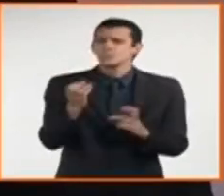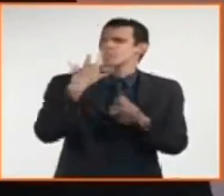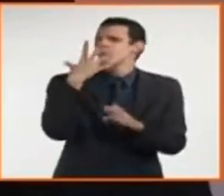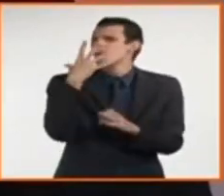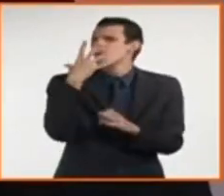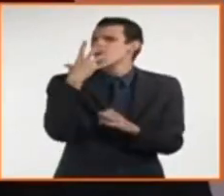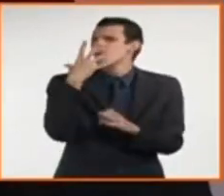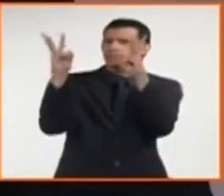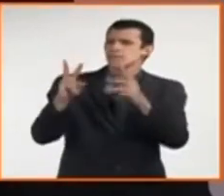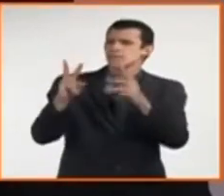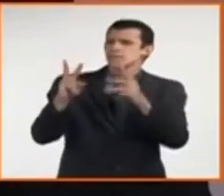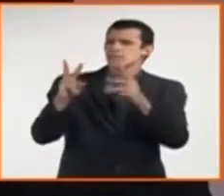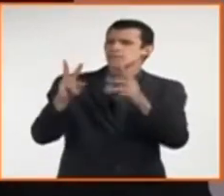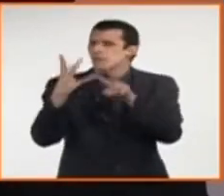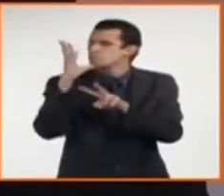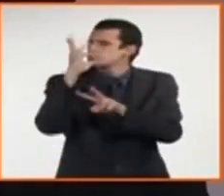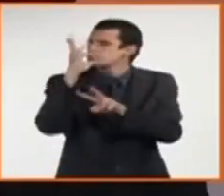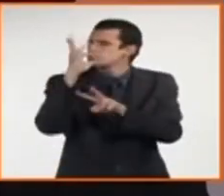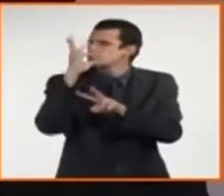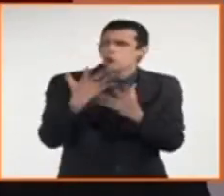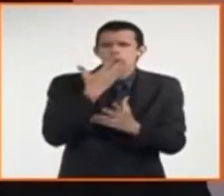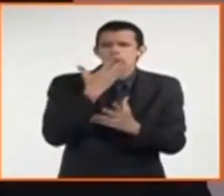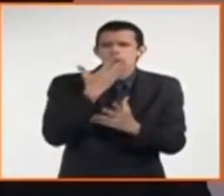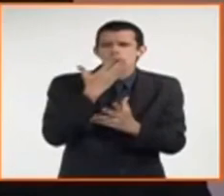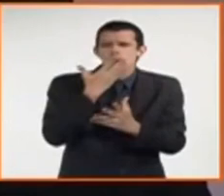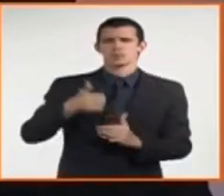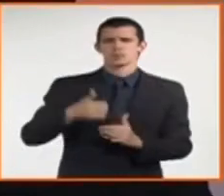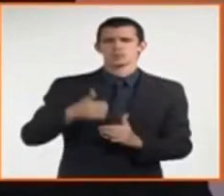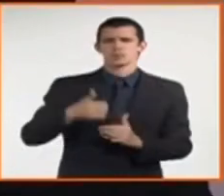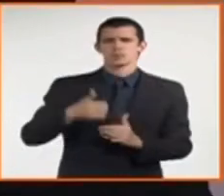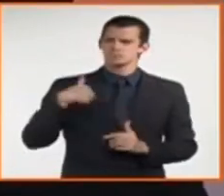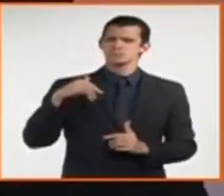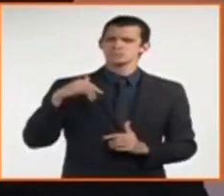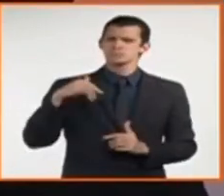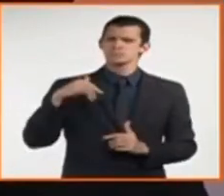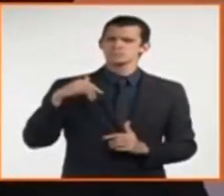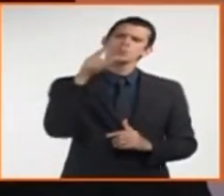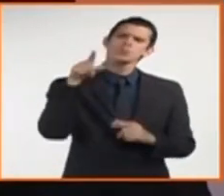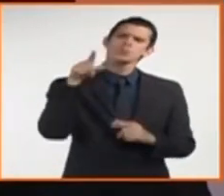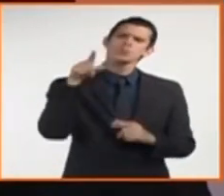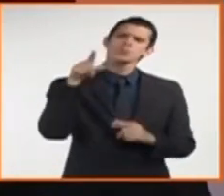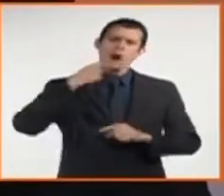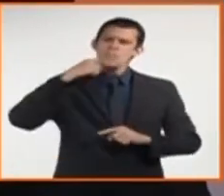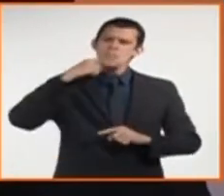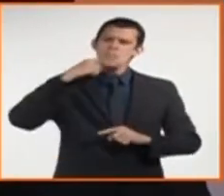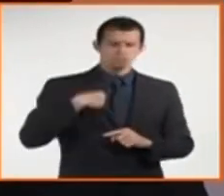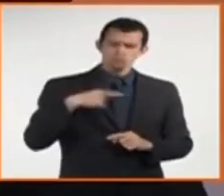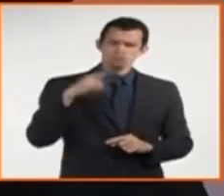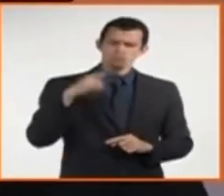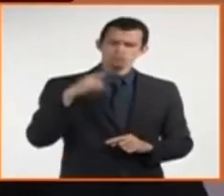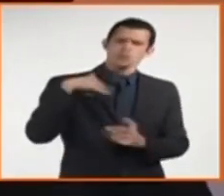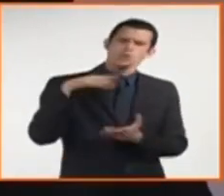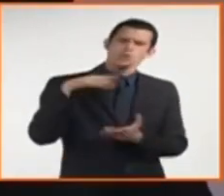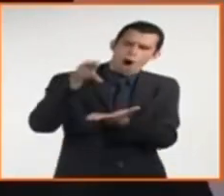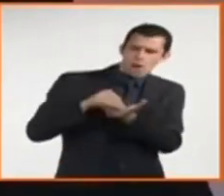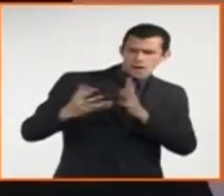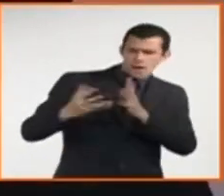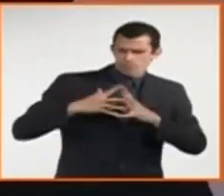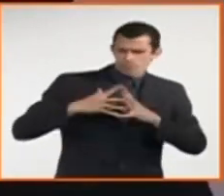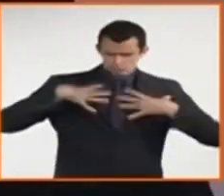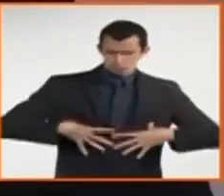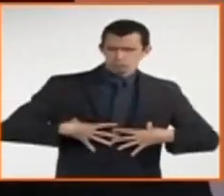tragedia de querer parecerse a alguien superior y nunca va a lograr